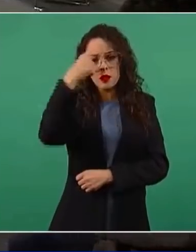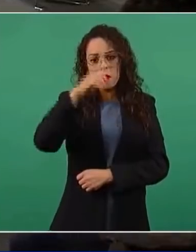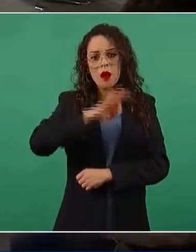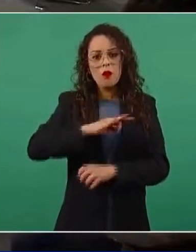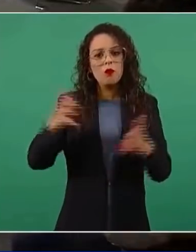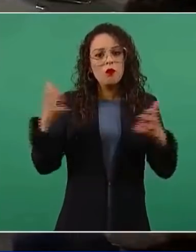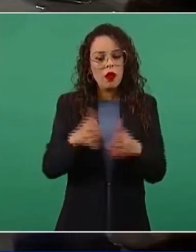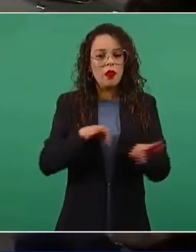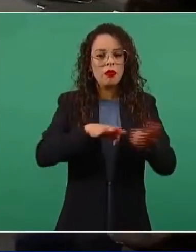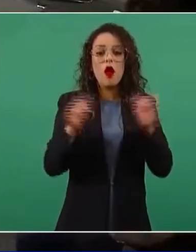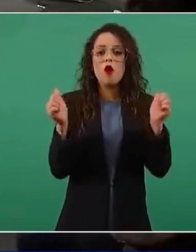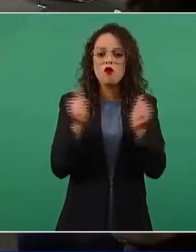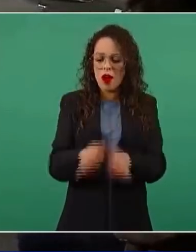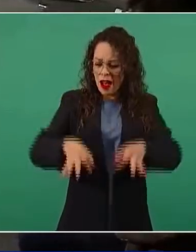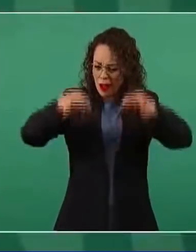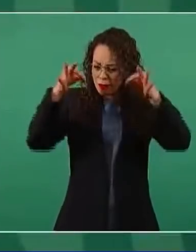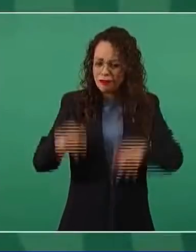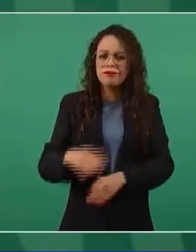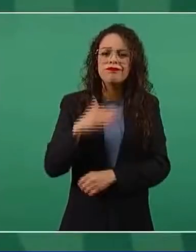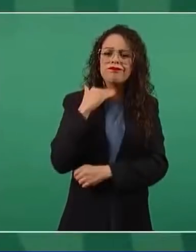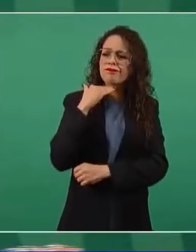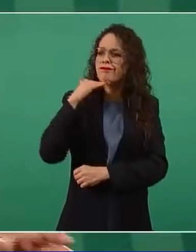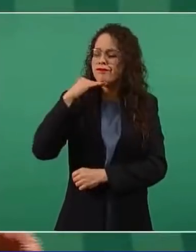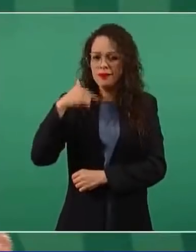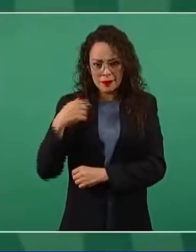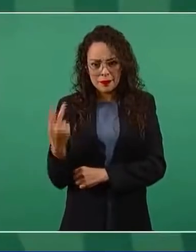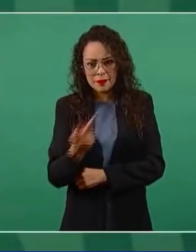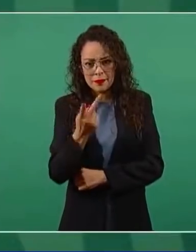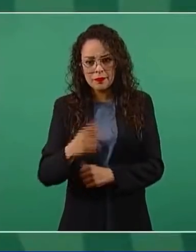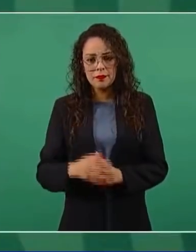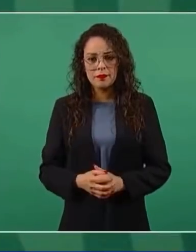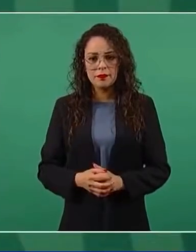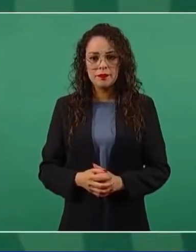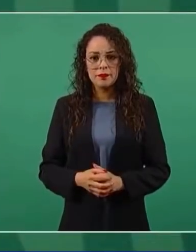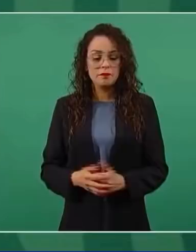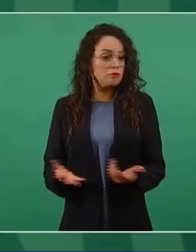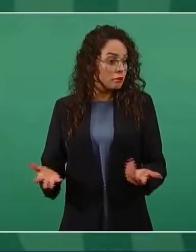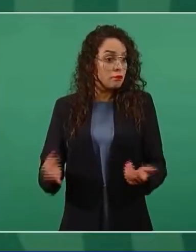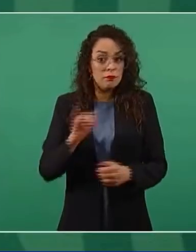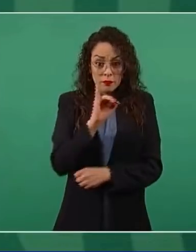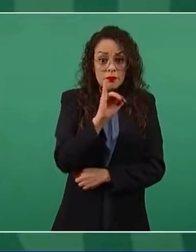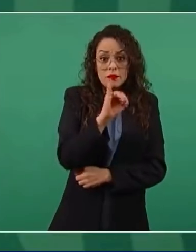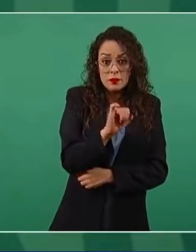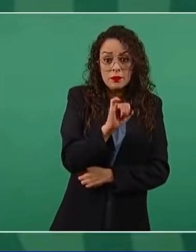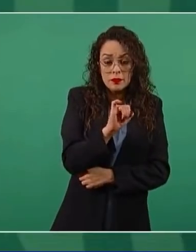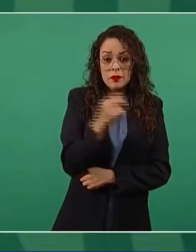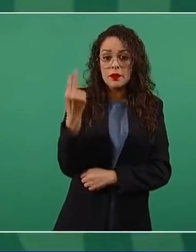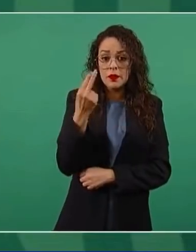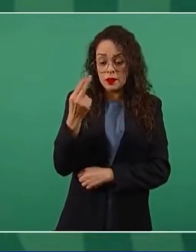trabajo con dignidad, presidente. Sí, sí, y que no haya corrupción, porque insisto, puede ser